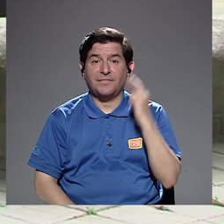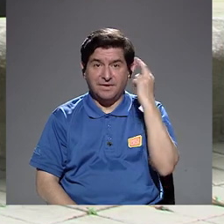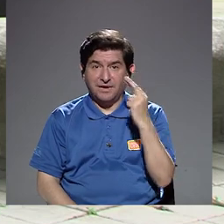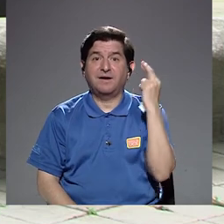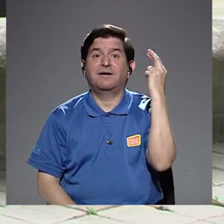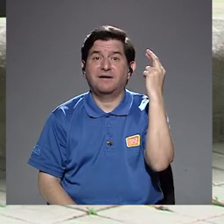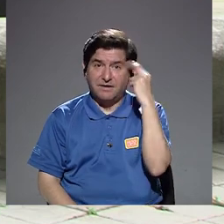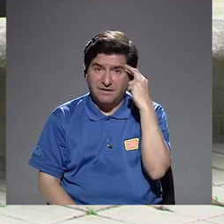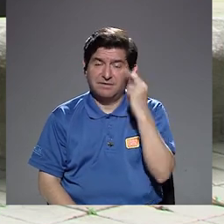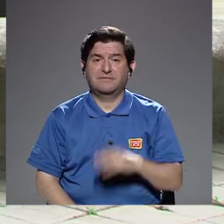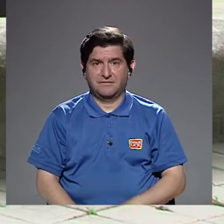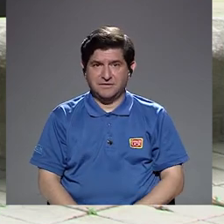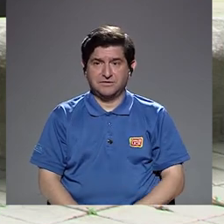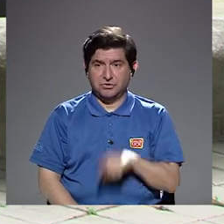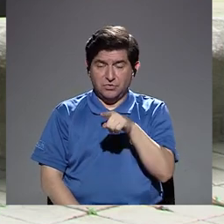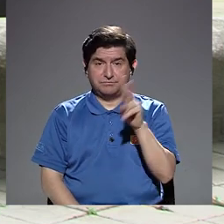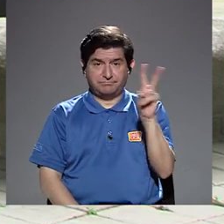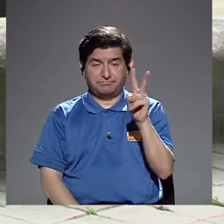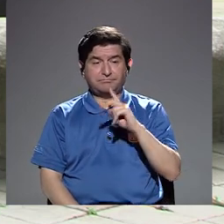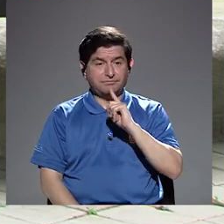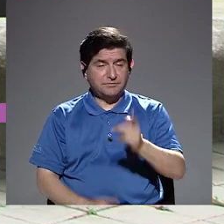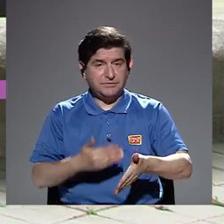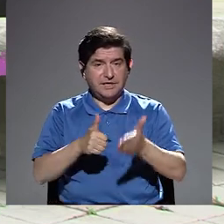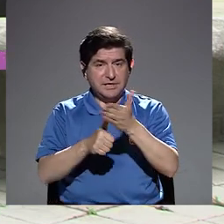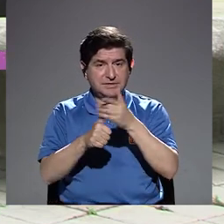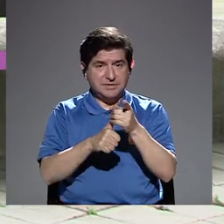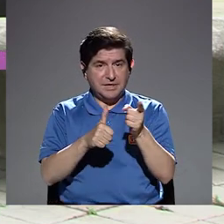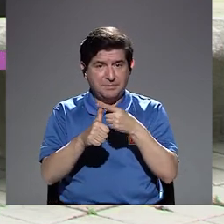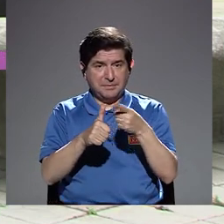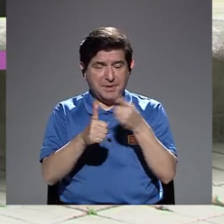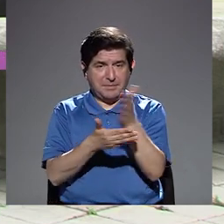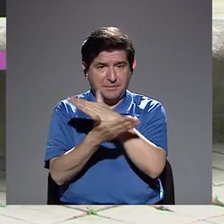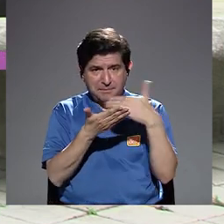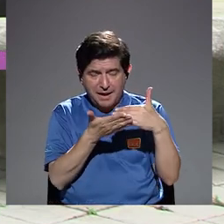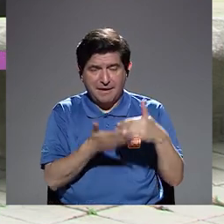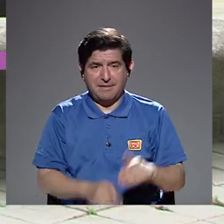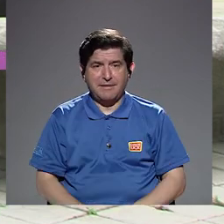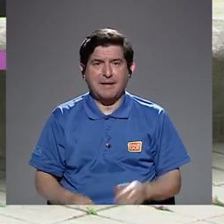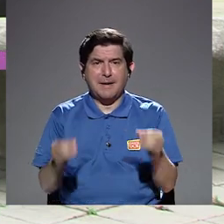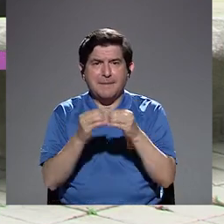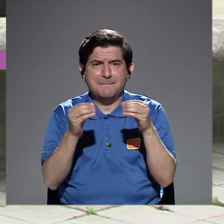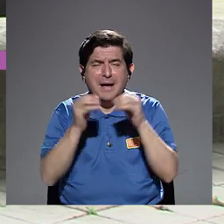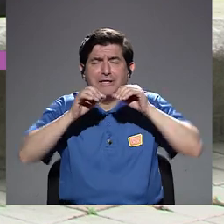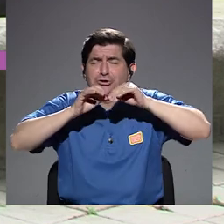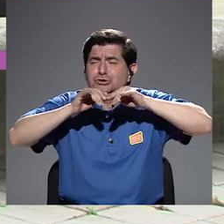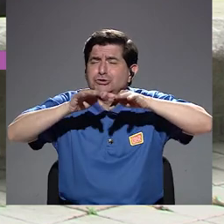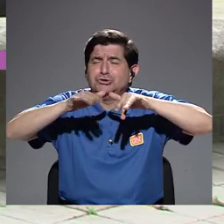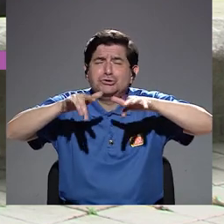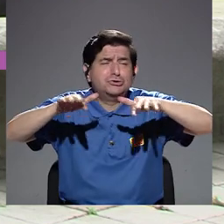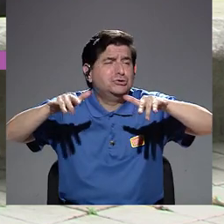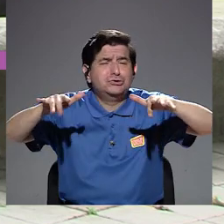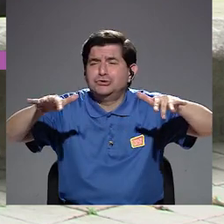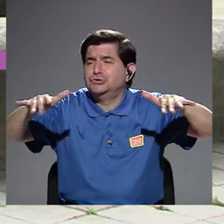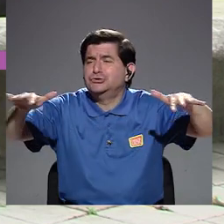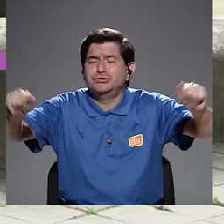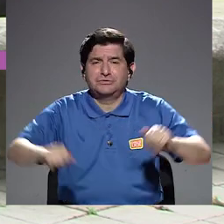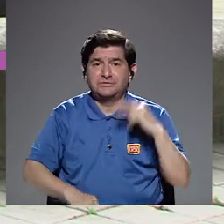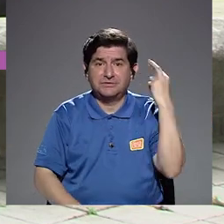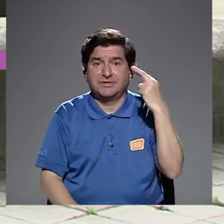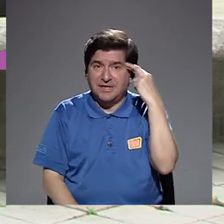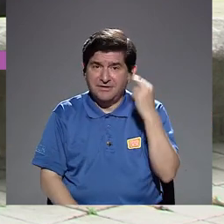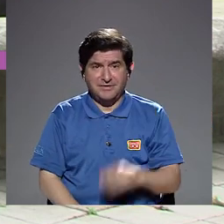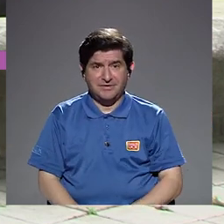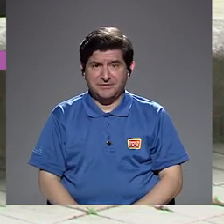eso entonces también es uno de los virus, como hablábamos en el primer segmento, de los que más se transmiten,